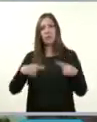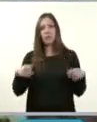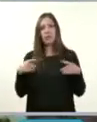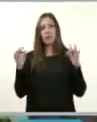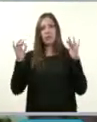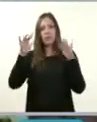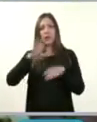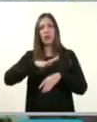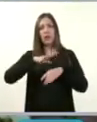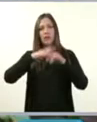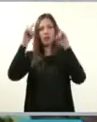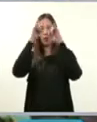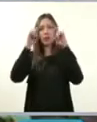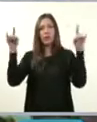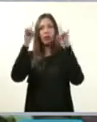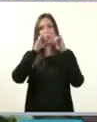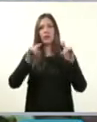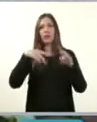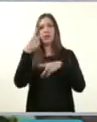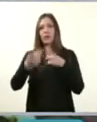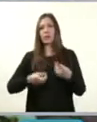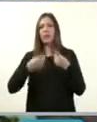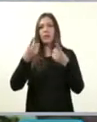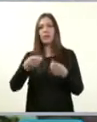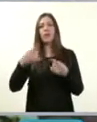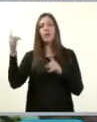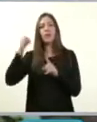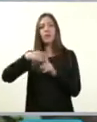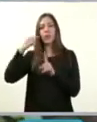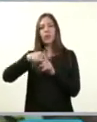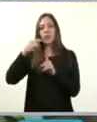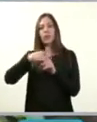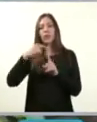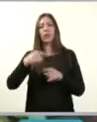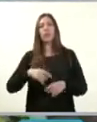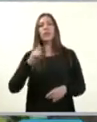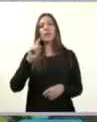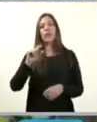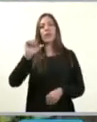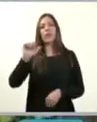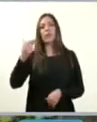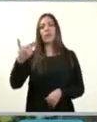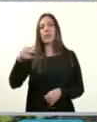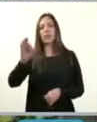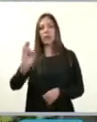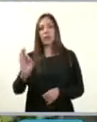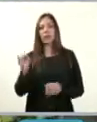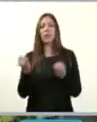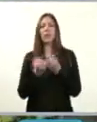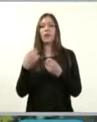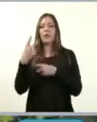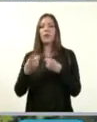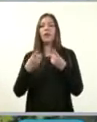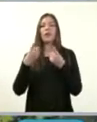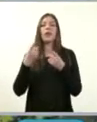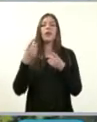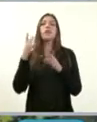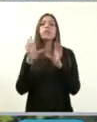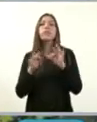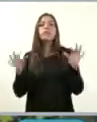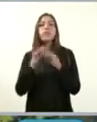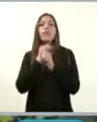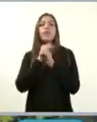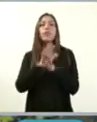tener carpas donde se van a estar entregando condones Log de HF. Vamos a estar dando información de